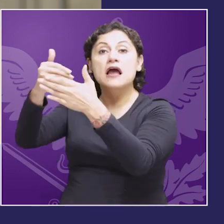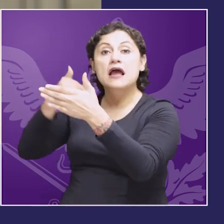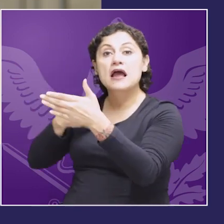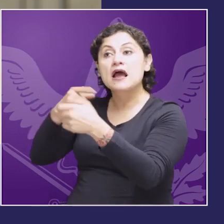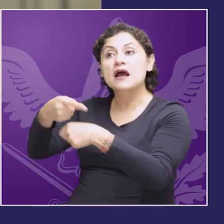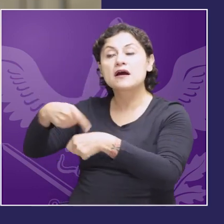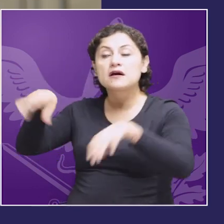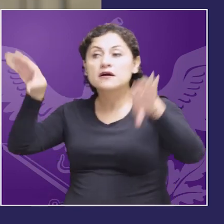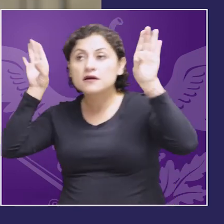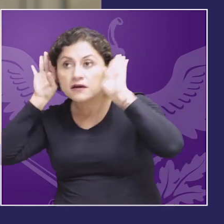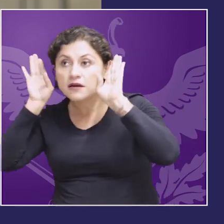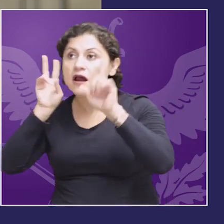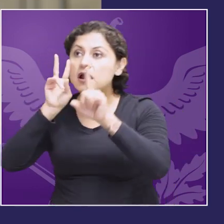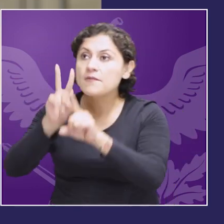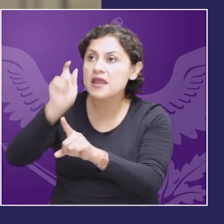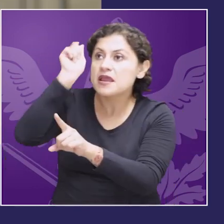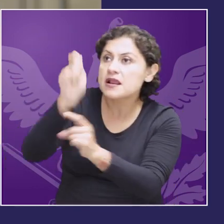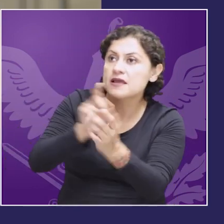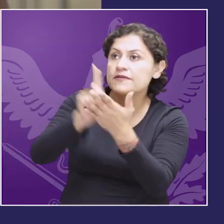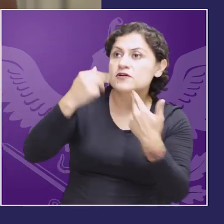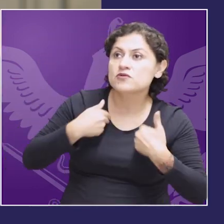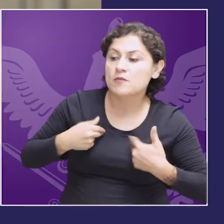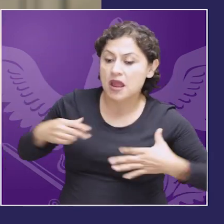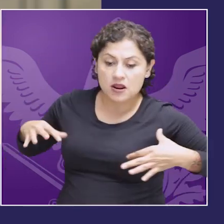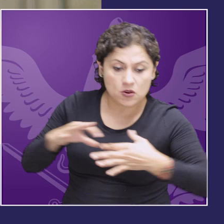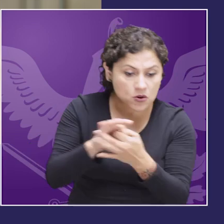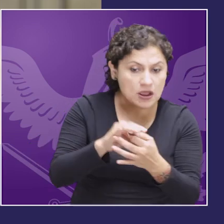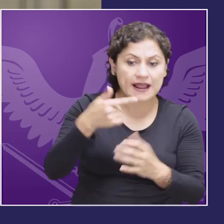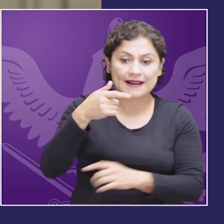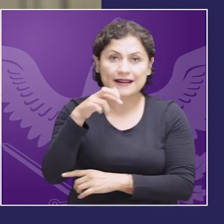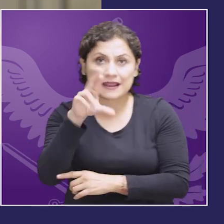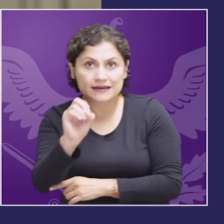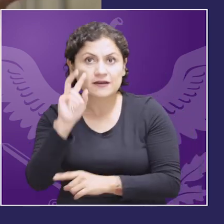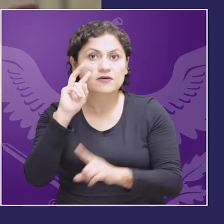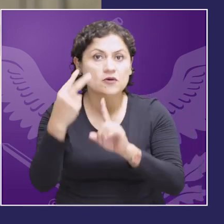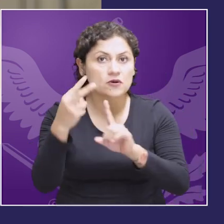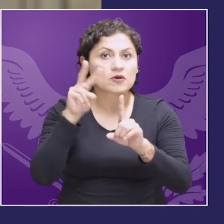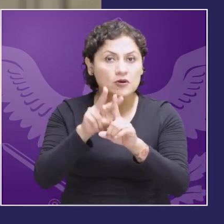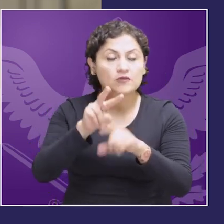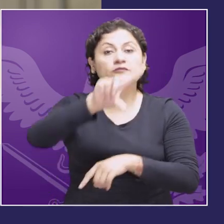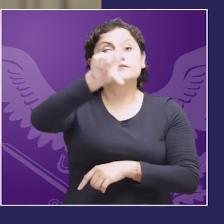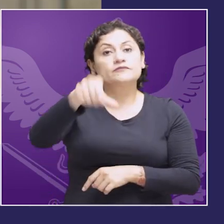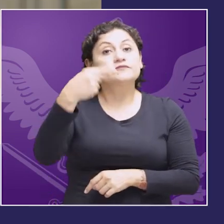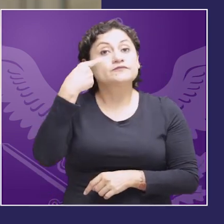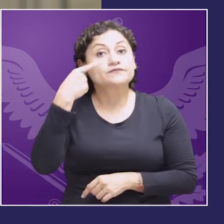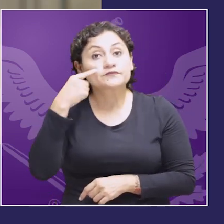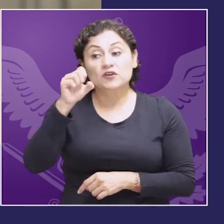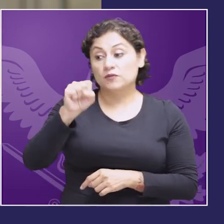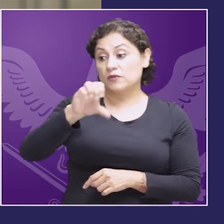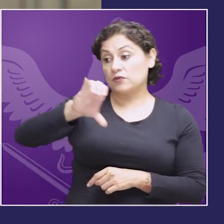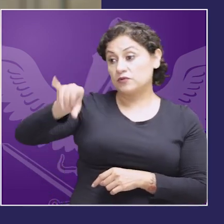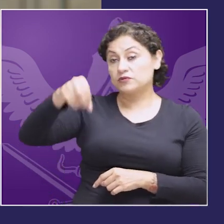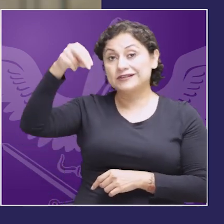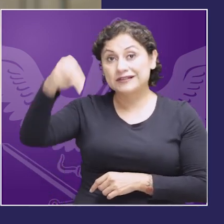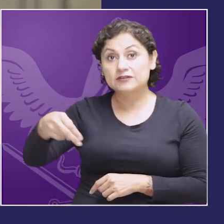estudios universitarios, desde el pregrado, hayan escuchado esto y hayan hecho los links en el fondo del derecho internacional de los derechos humanos versus la perspectiva de